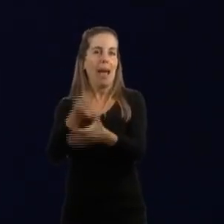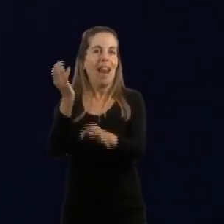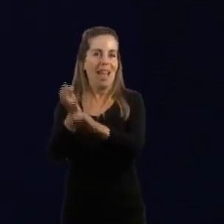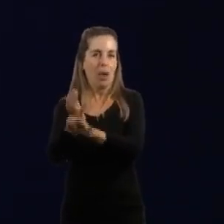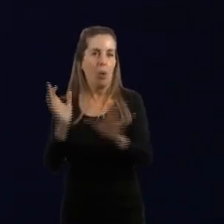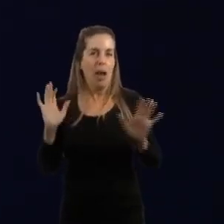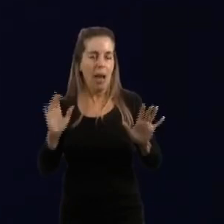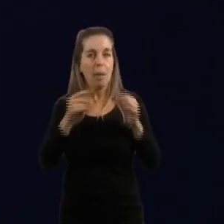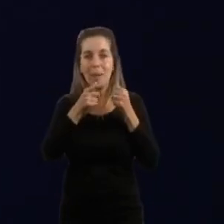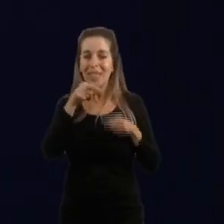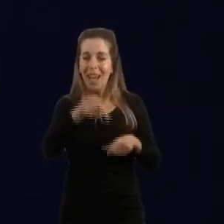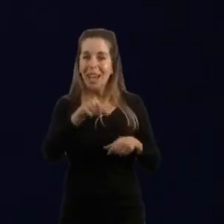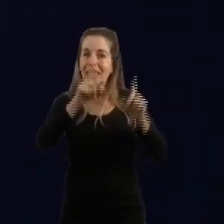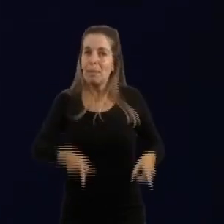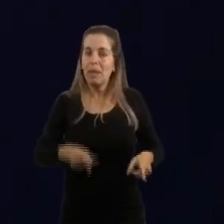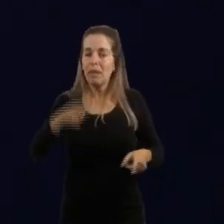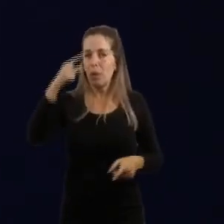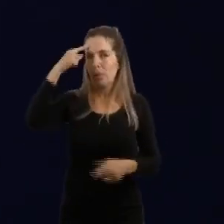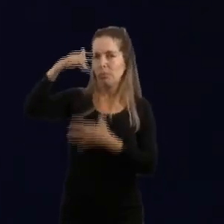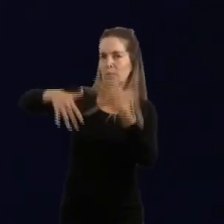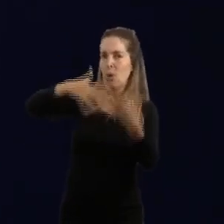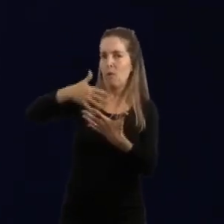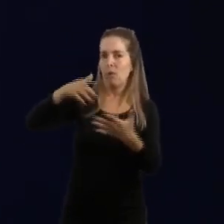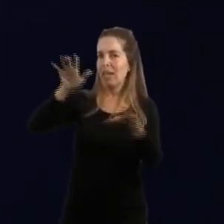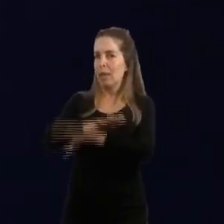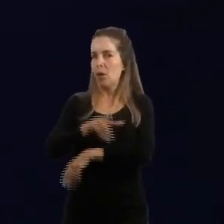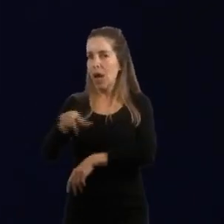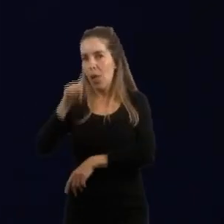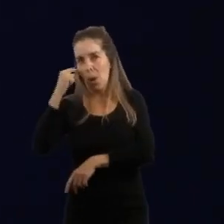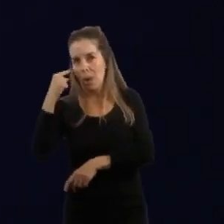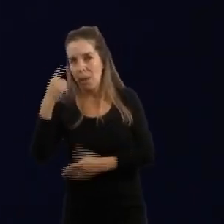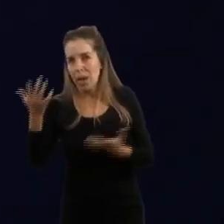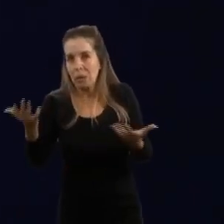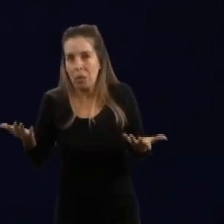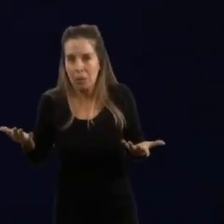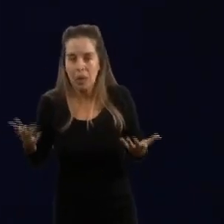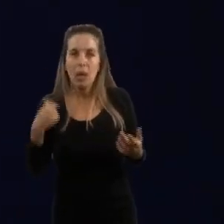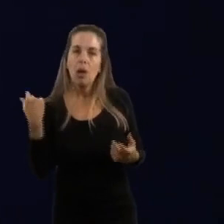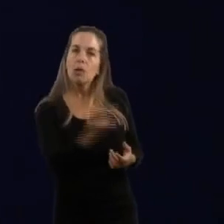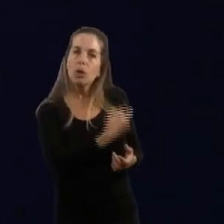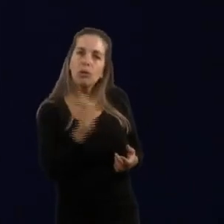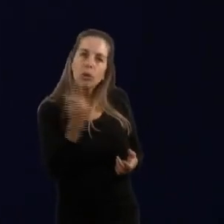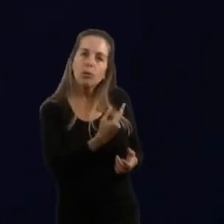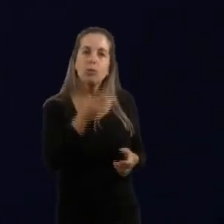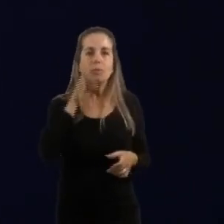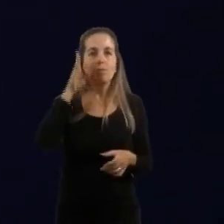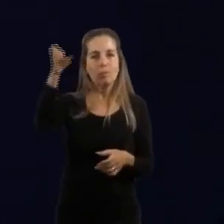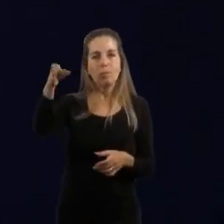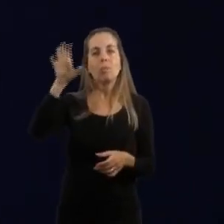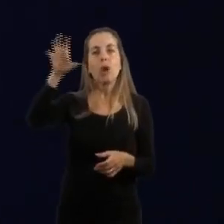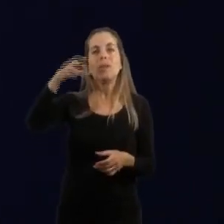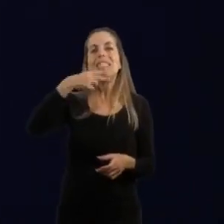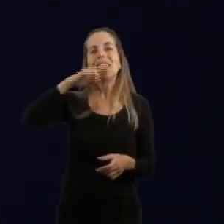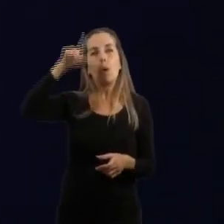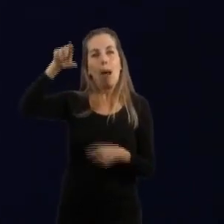confusión, o tal vez no está del todo actualizado. Nosotros venimos de San Juan, de presentar el plan de